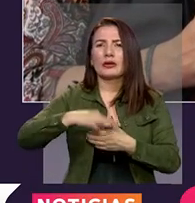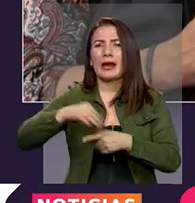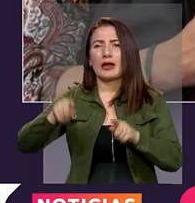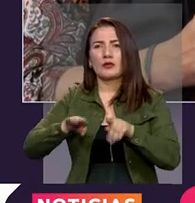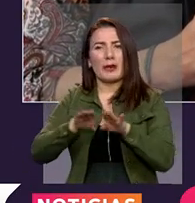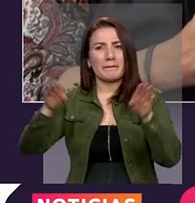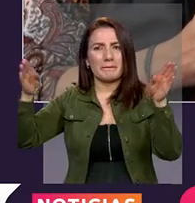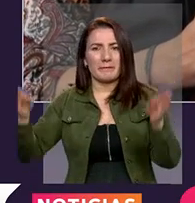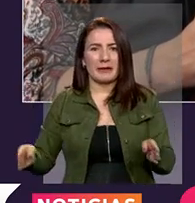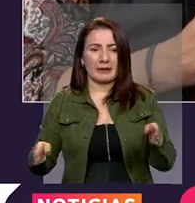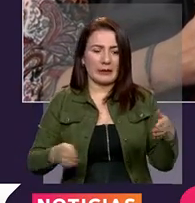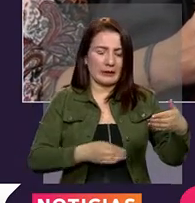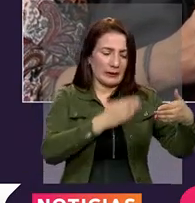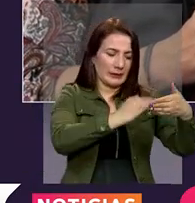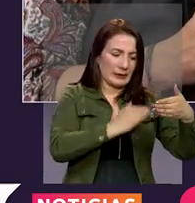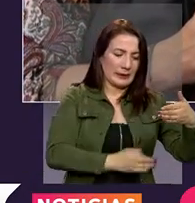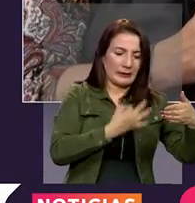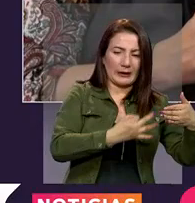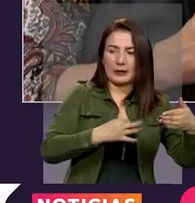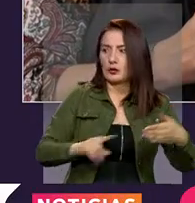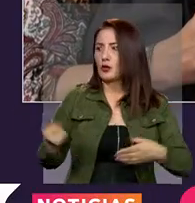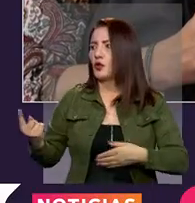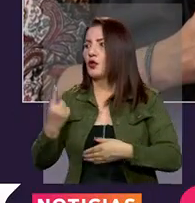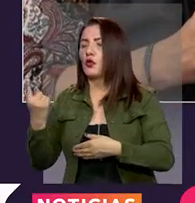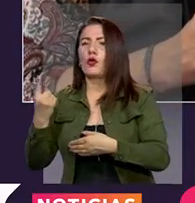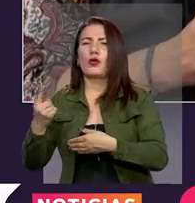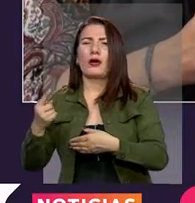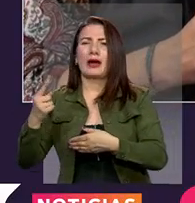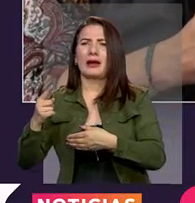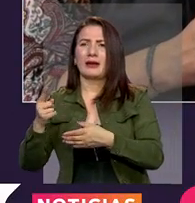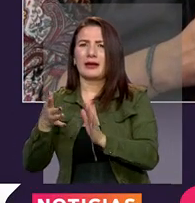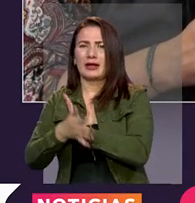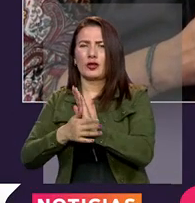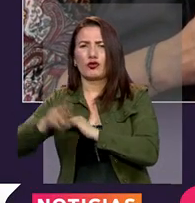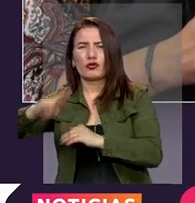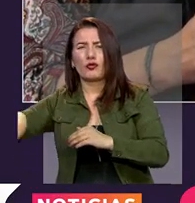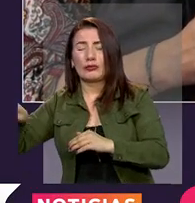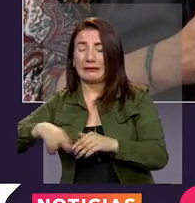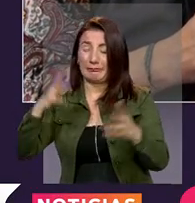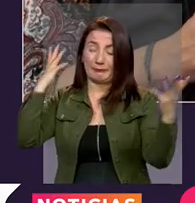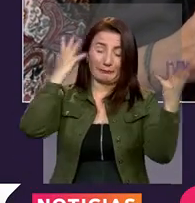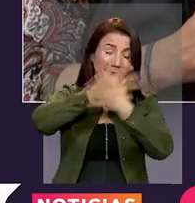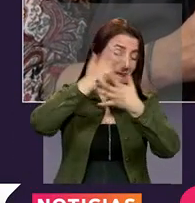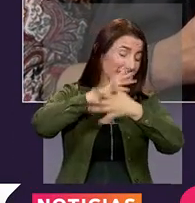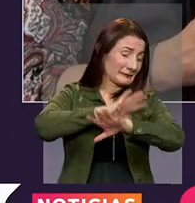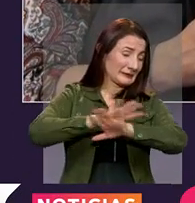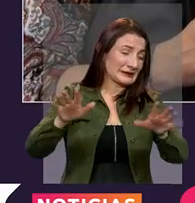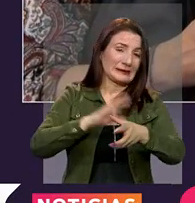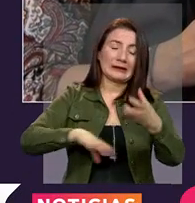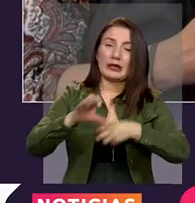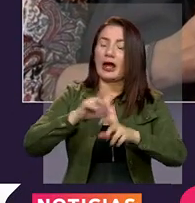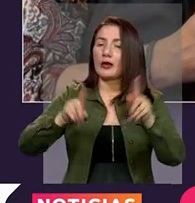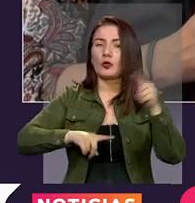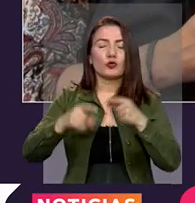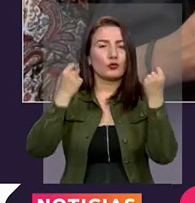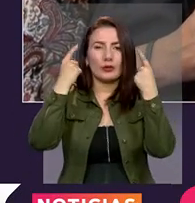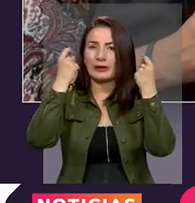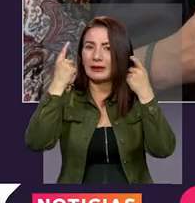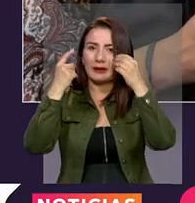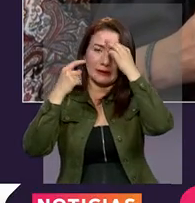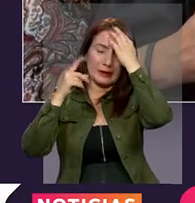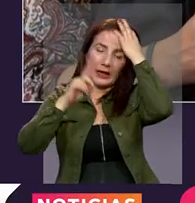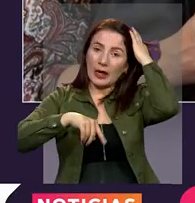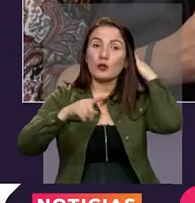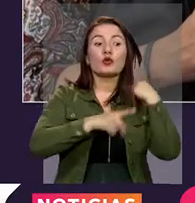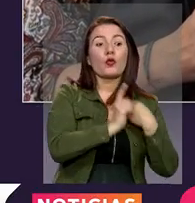mesas contaban las 3 secciones, en otras mesas solamente las declaraban nulas si se marcaban las 3 secciones, en otras se contaba correctamente,